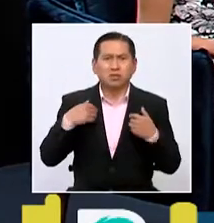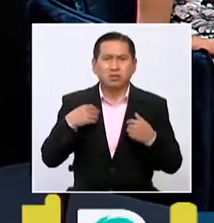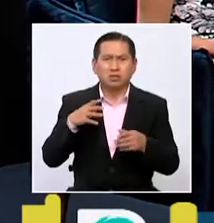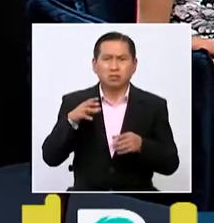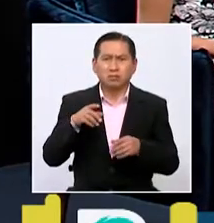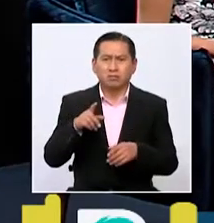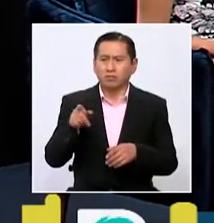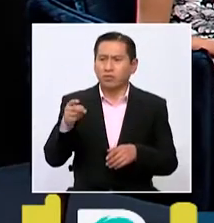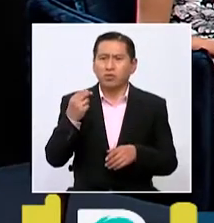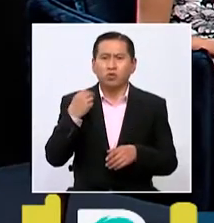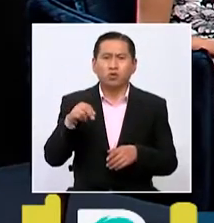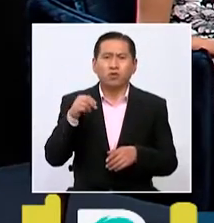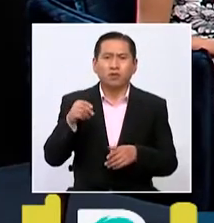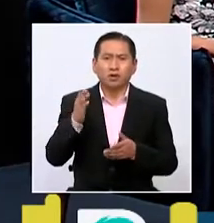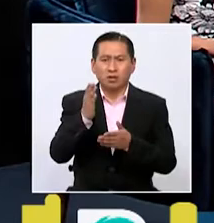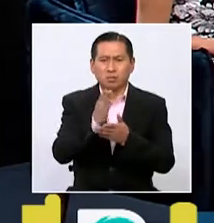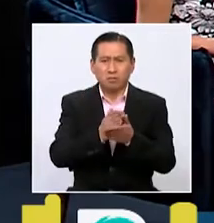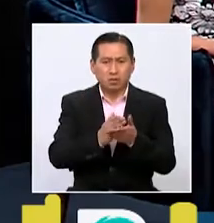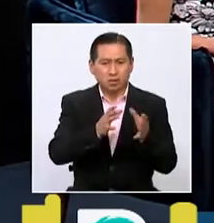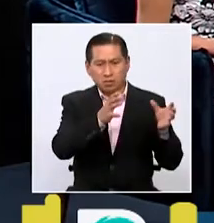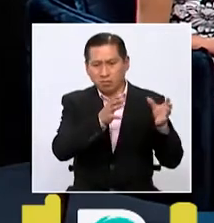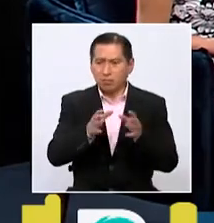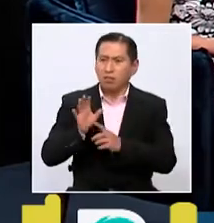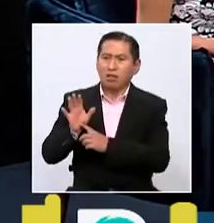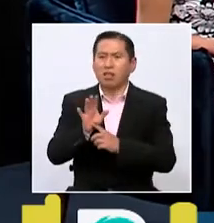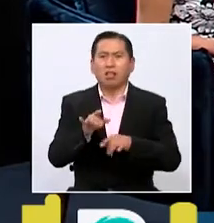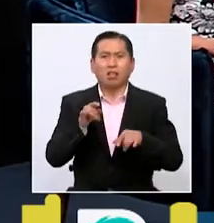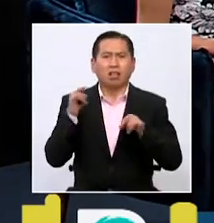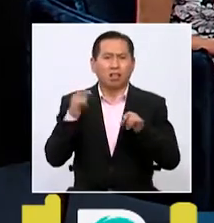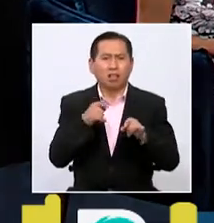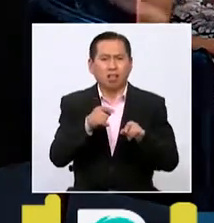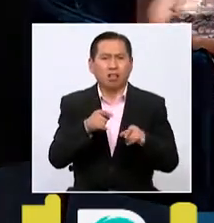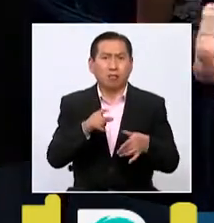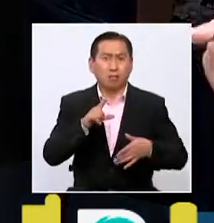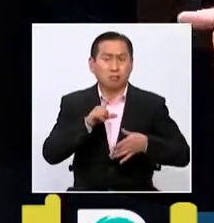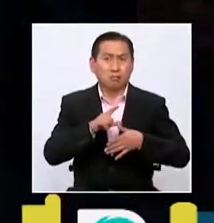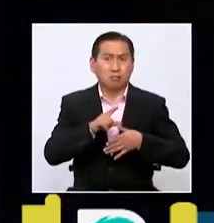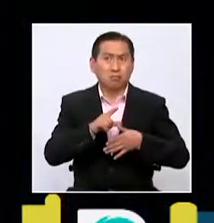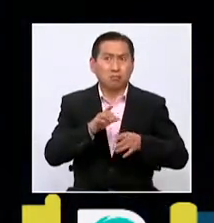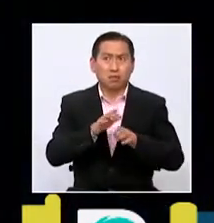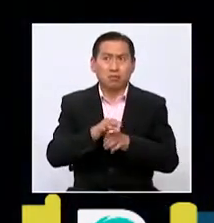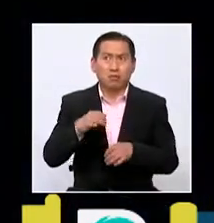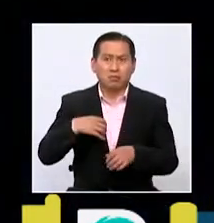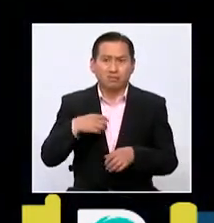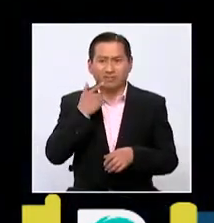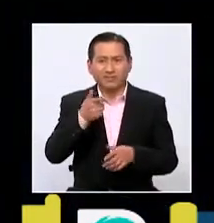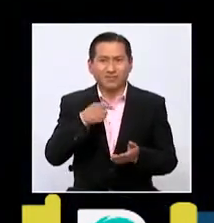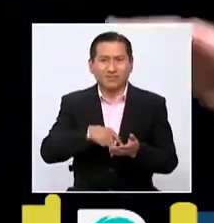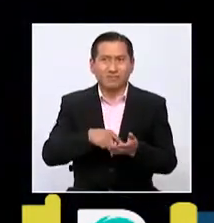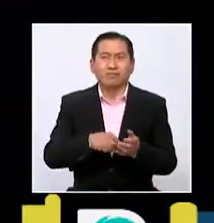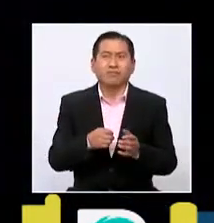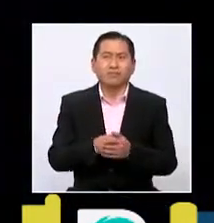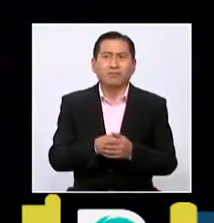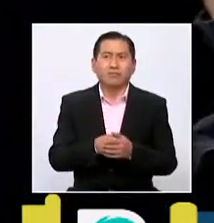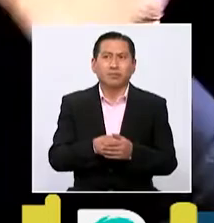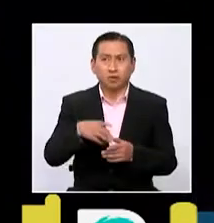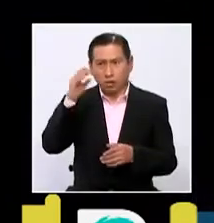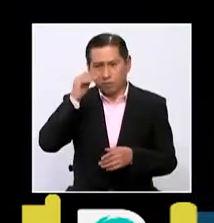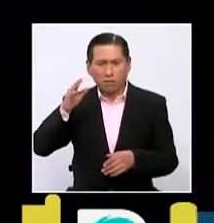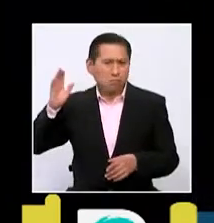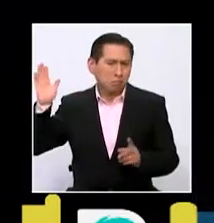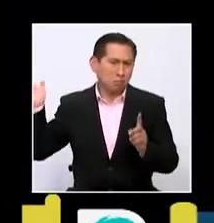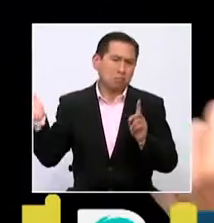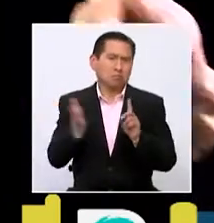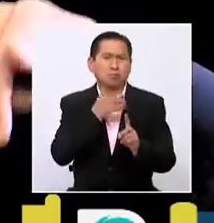de la telenovela para burlarse. Refiriéndose a las escenas a que yo te decía, es decir, el hombre golpeando